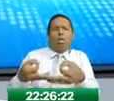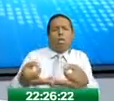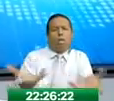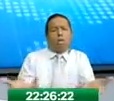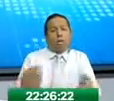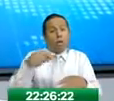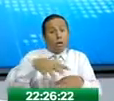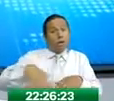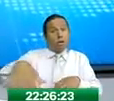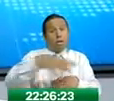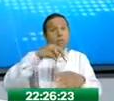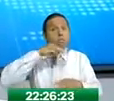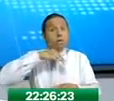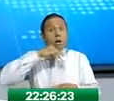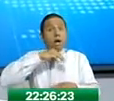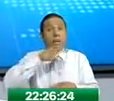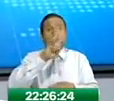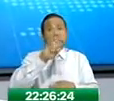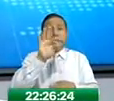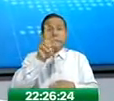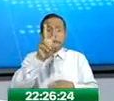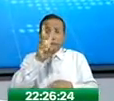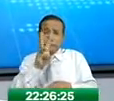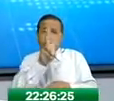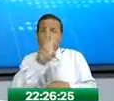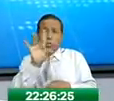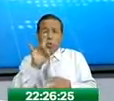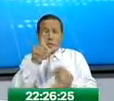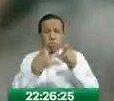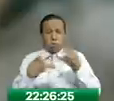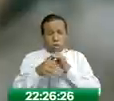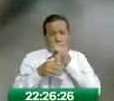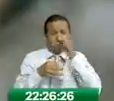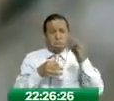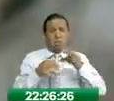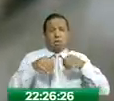registran 628 casos de coronavirus hasta la fecha.